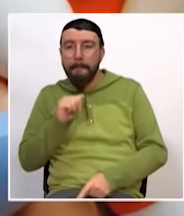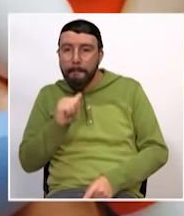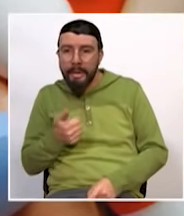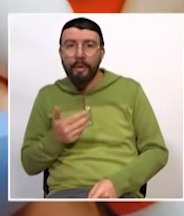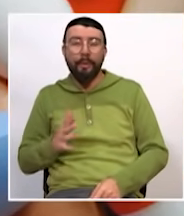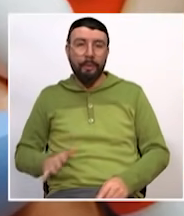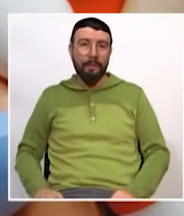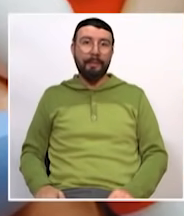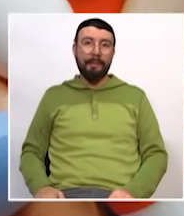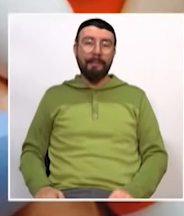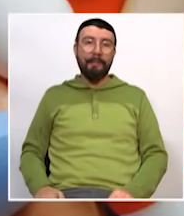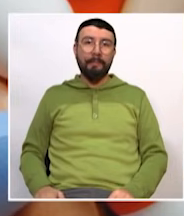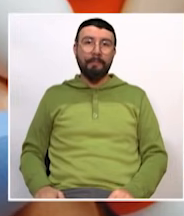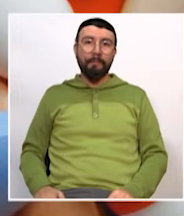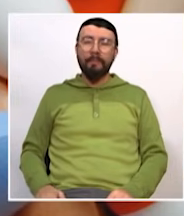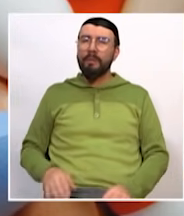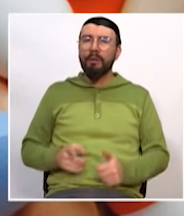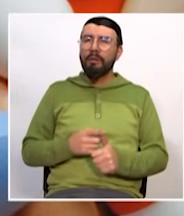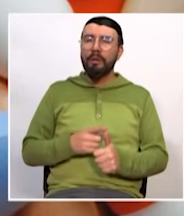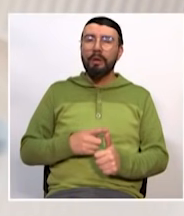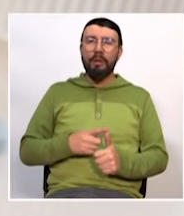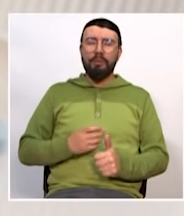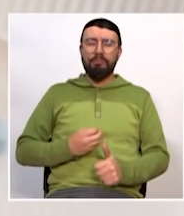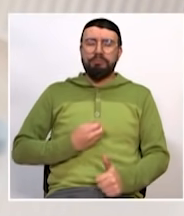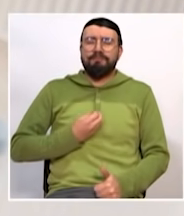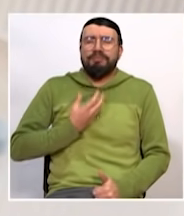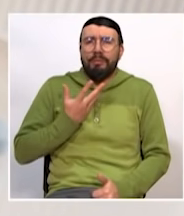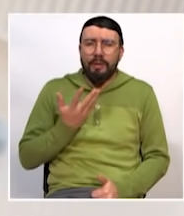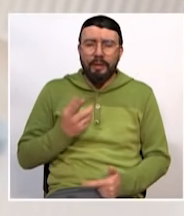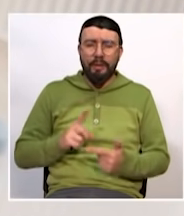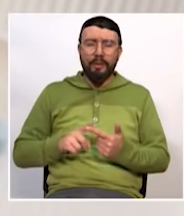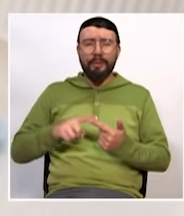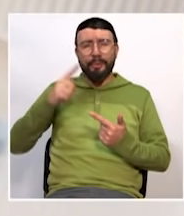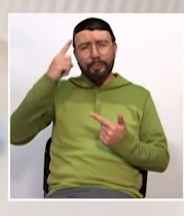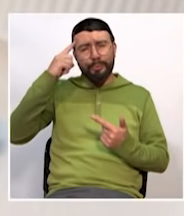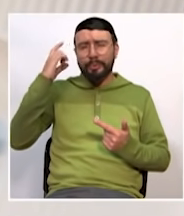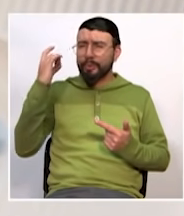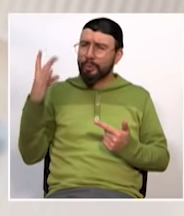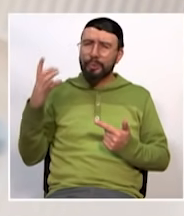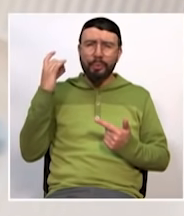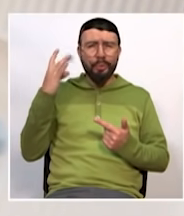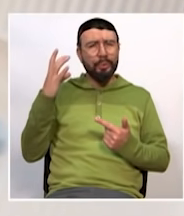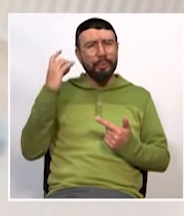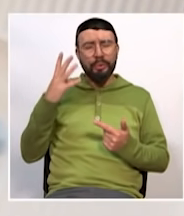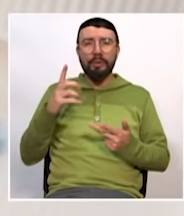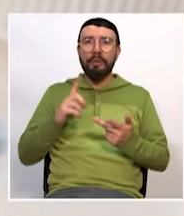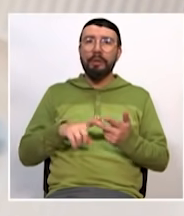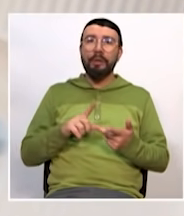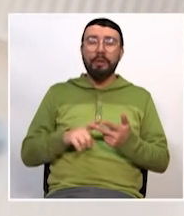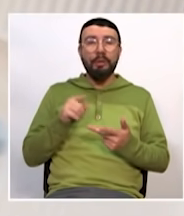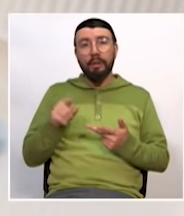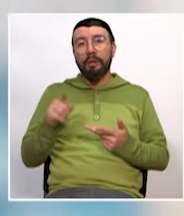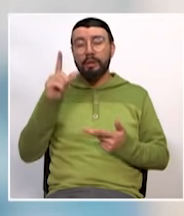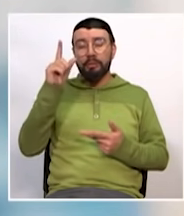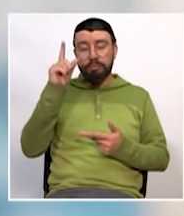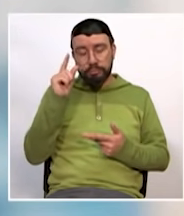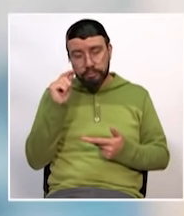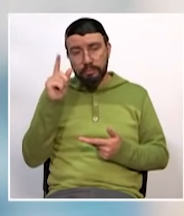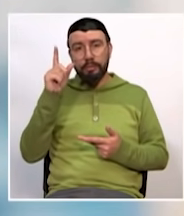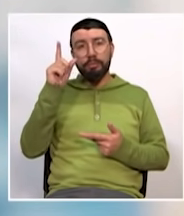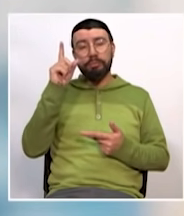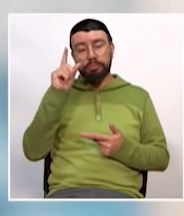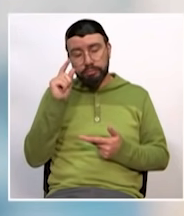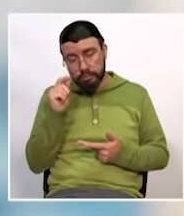versión de la enfermedad náuseas dolores de cabeza y somnolencia exagerada